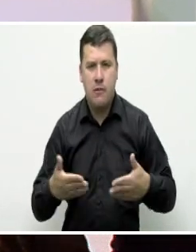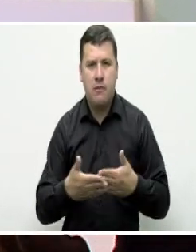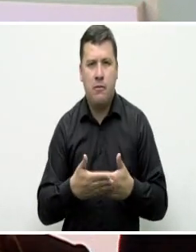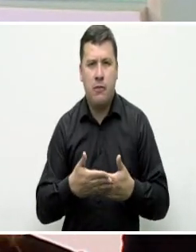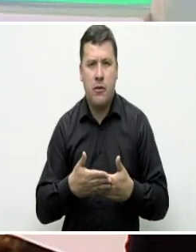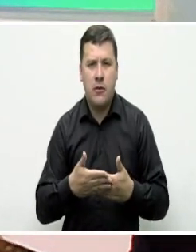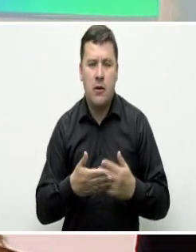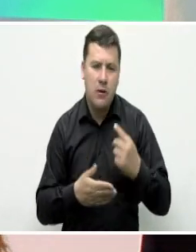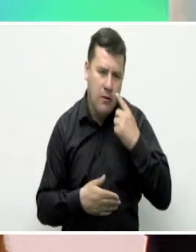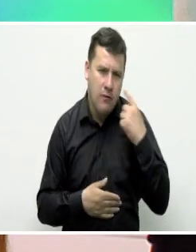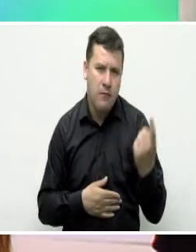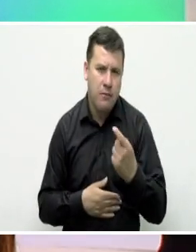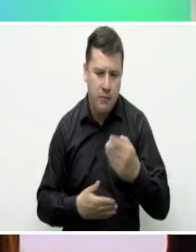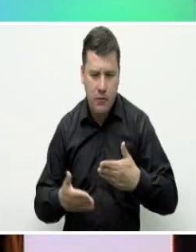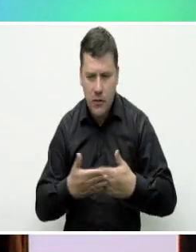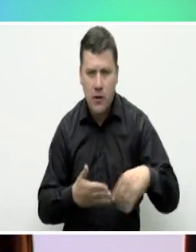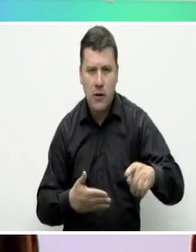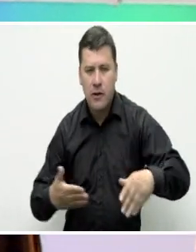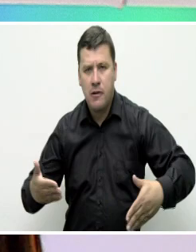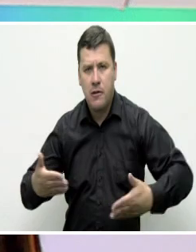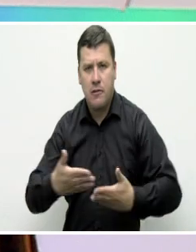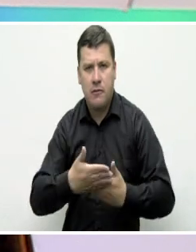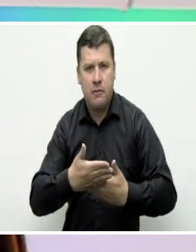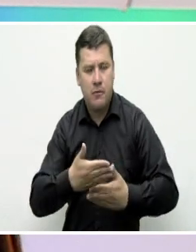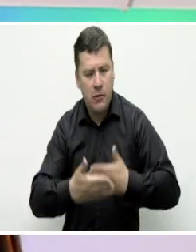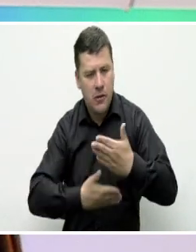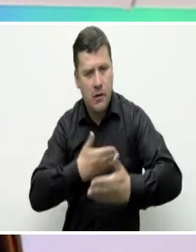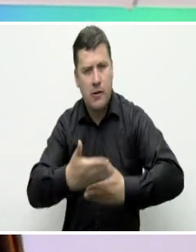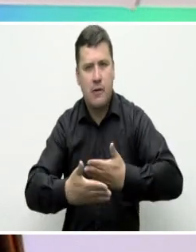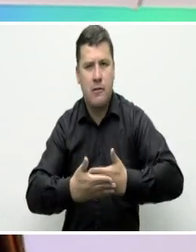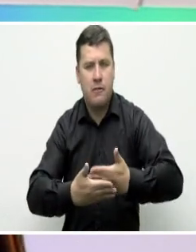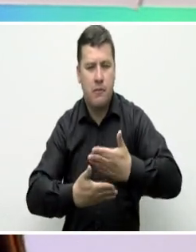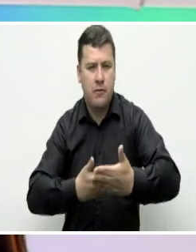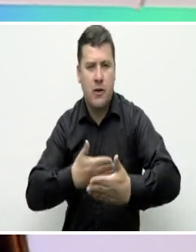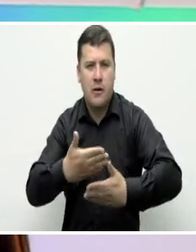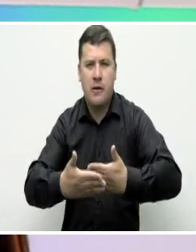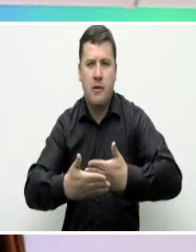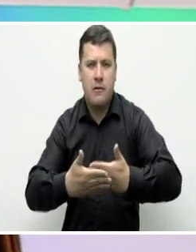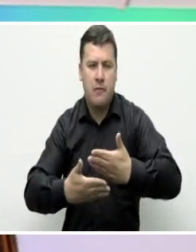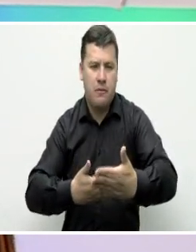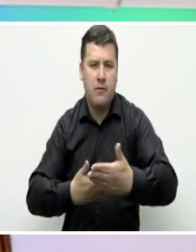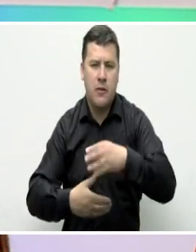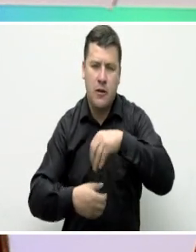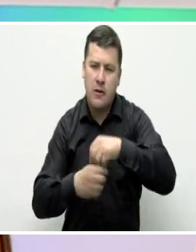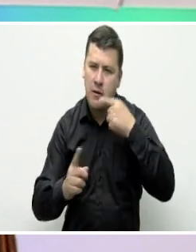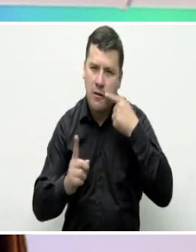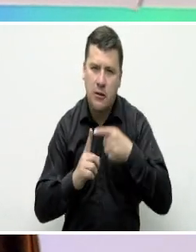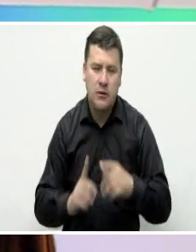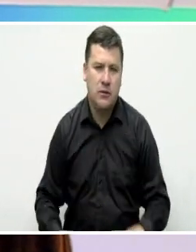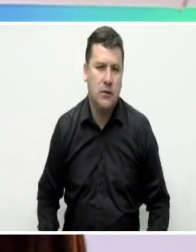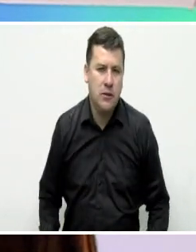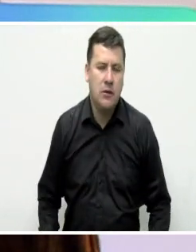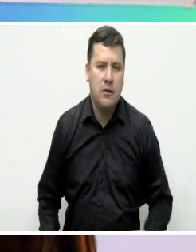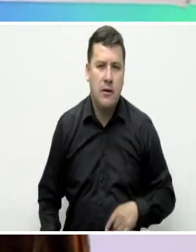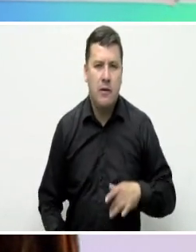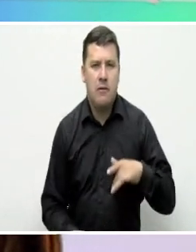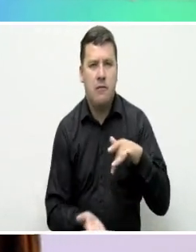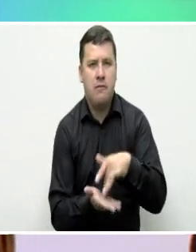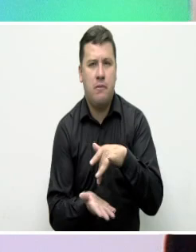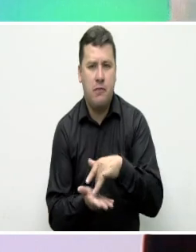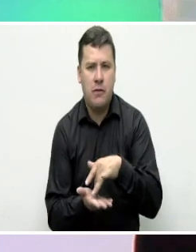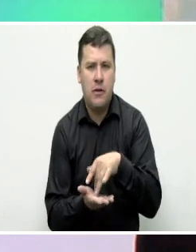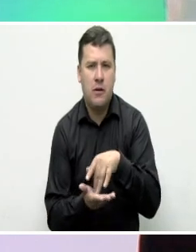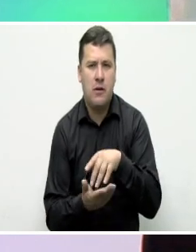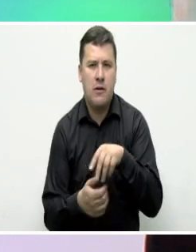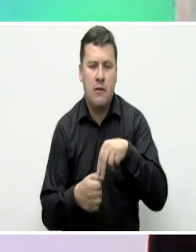en la búsqueda de recursos necesarios para adelantar estos procesos de participación, de